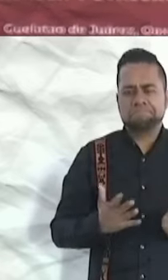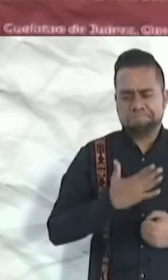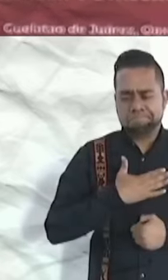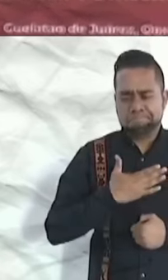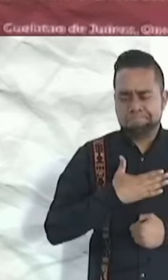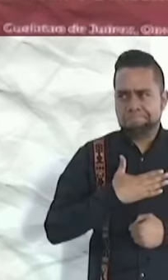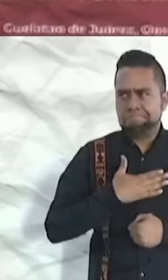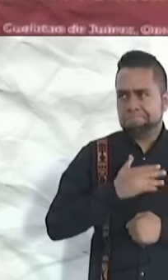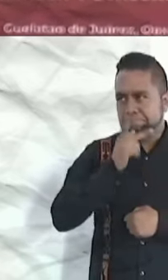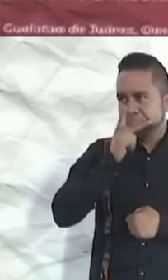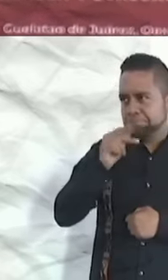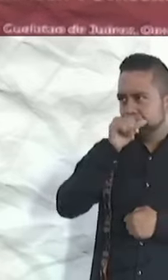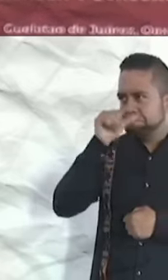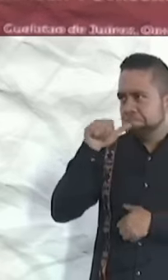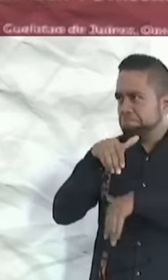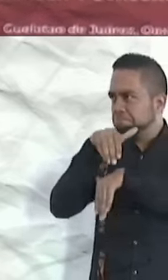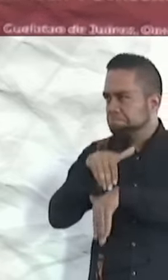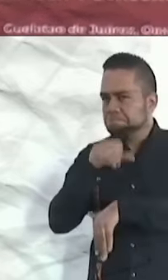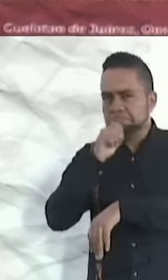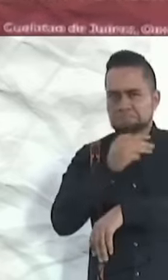juaristas y también maderistas,